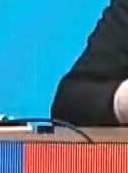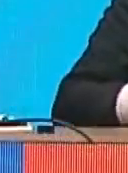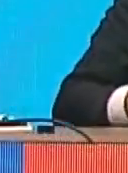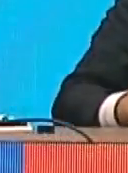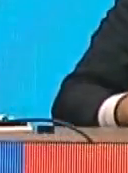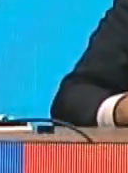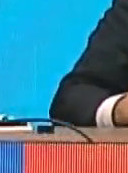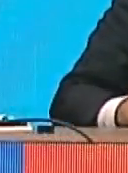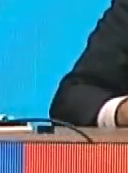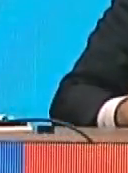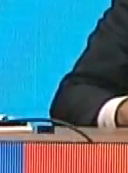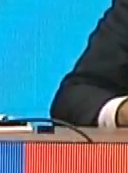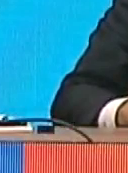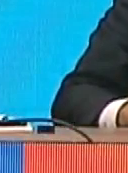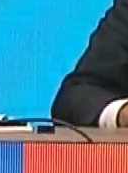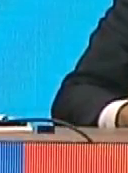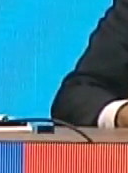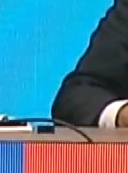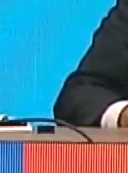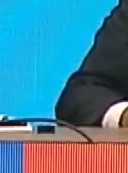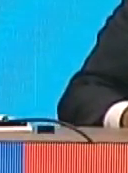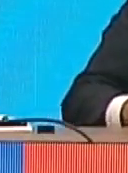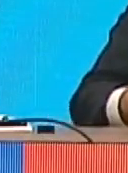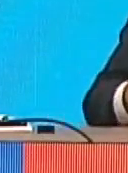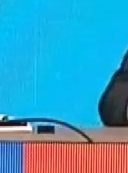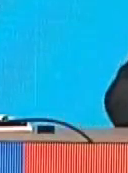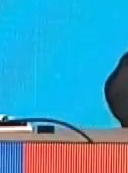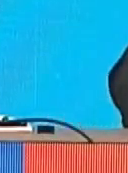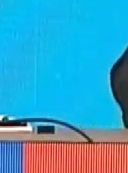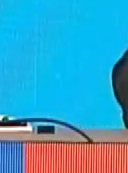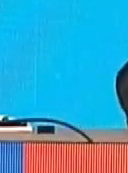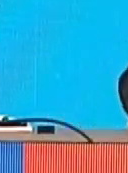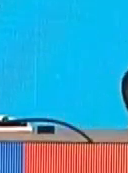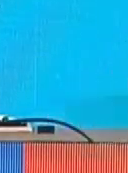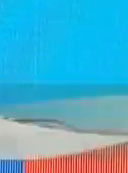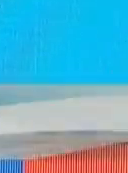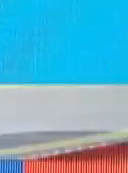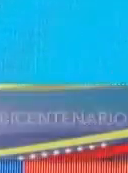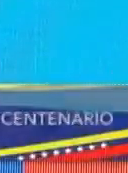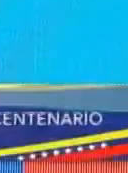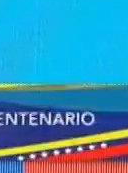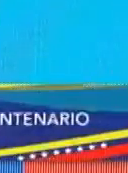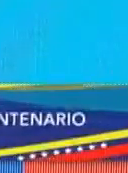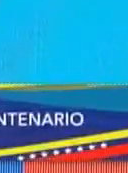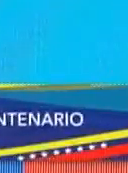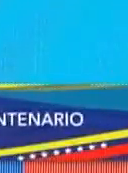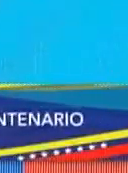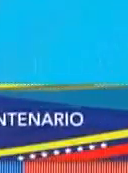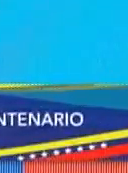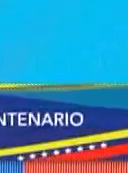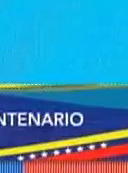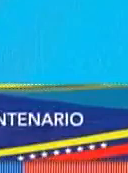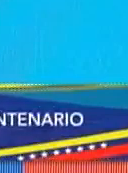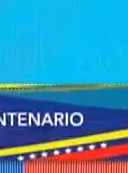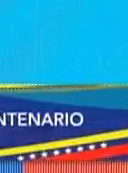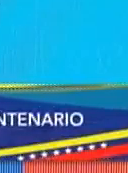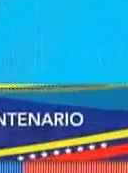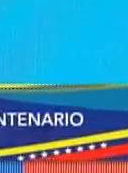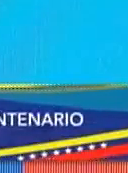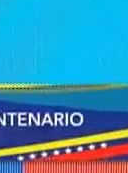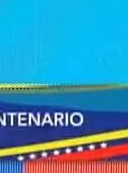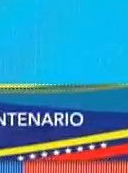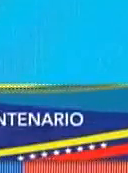hallazgos de esta y de los grandes temas que atravesaron este coloquio. Pichincha es una